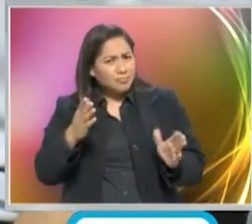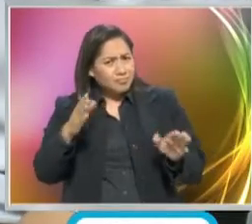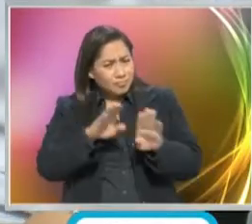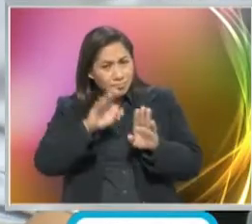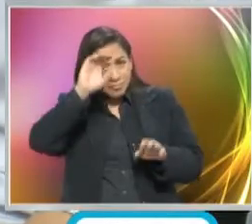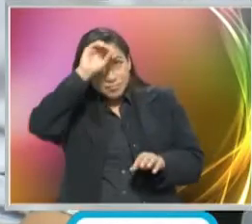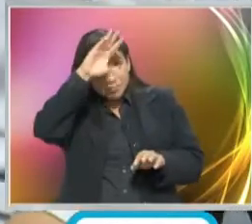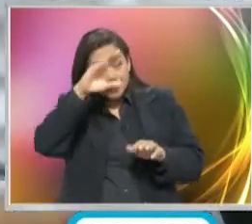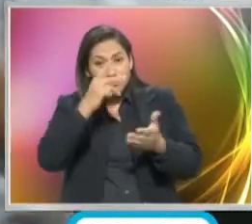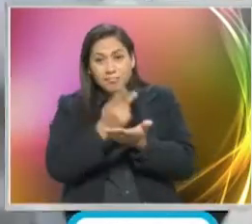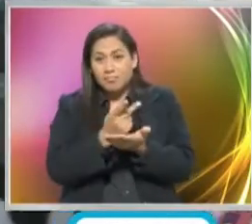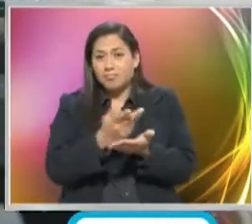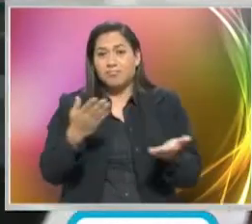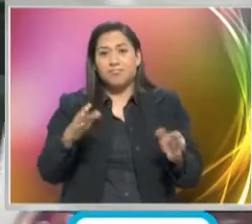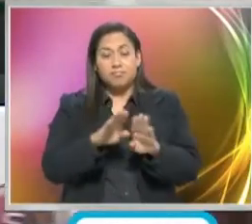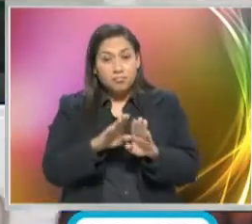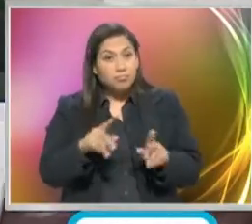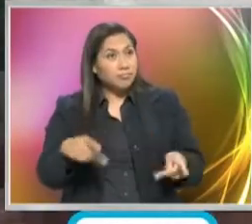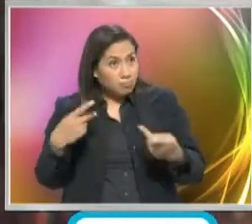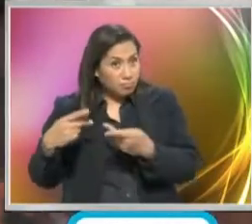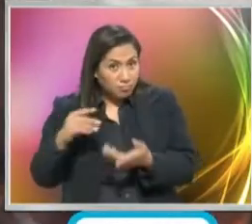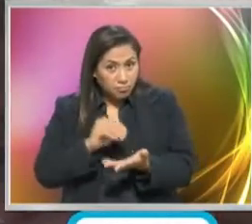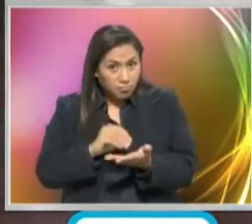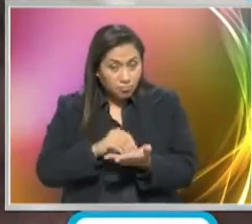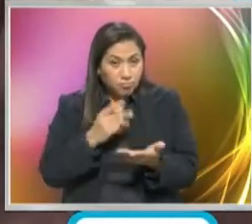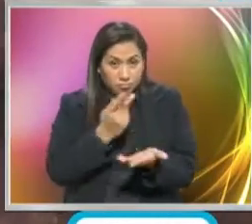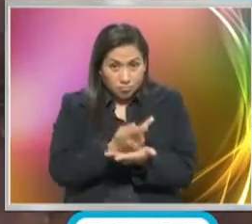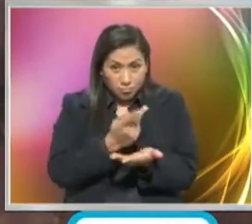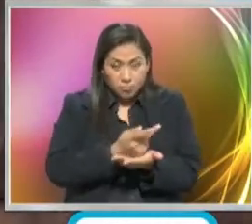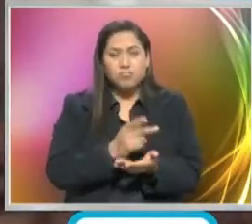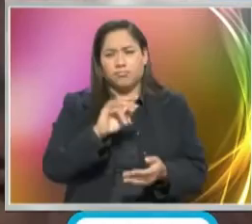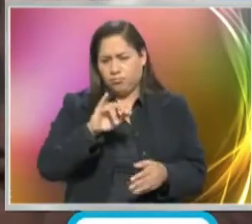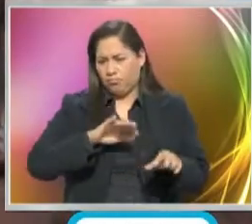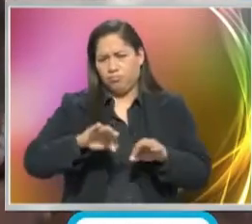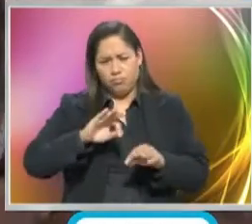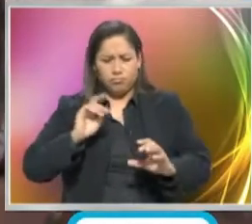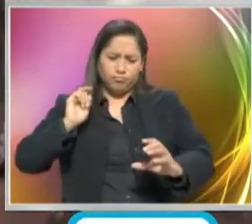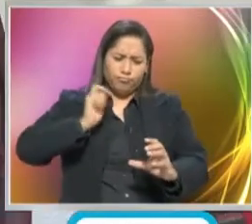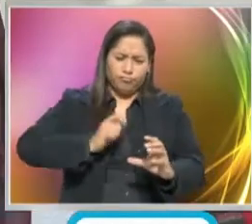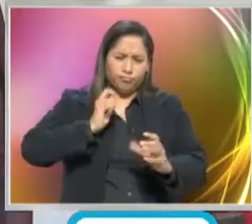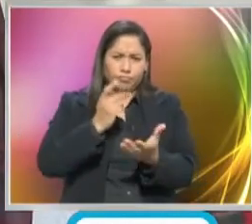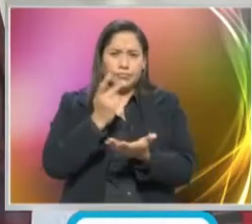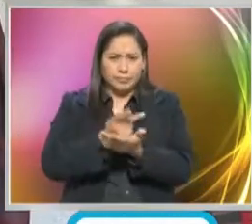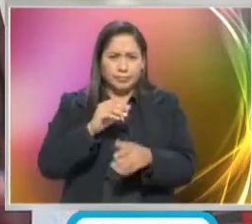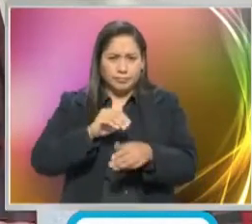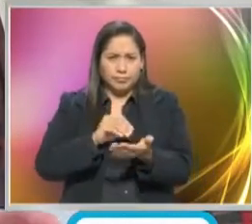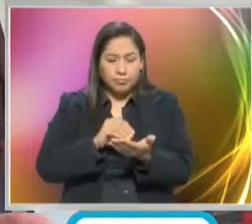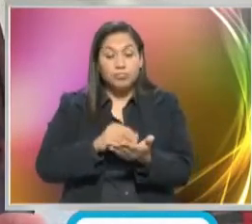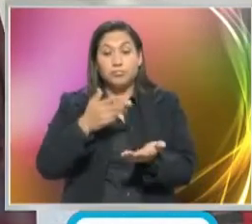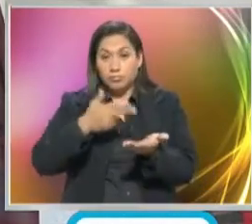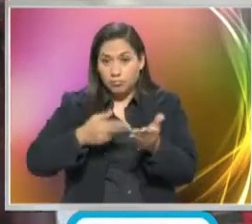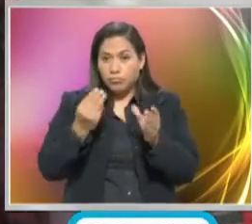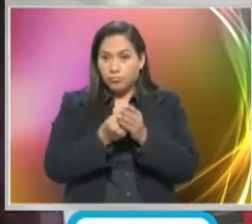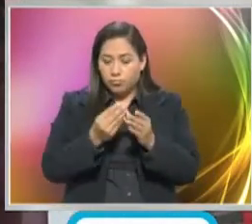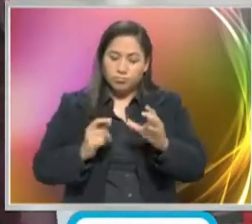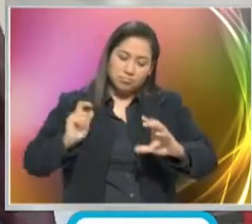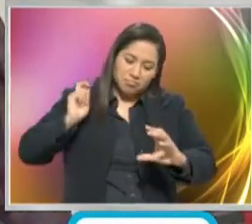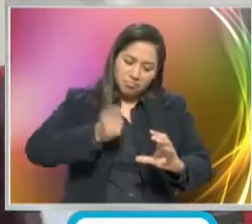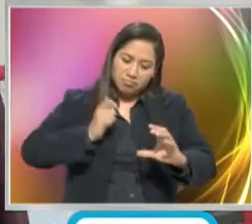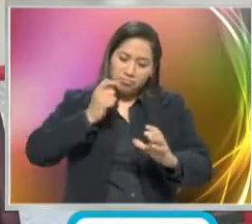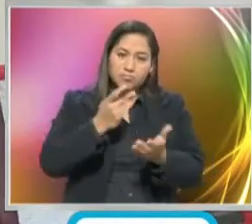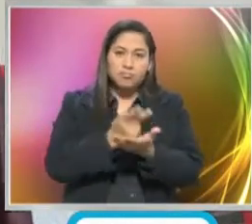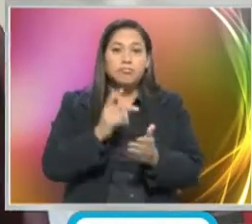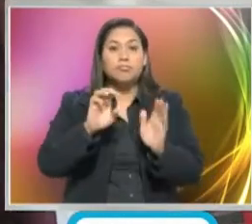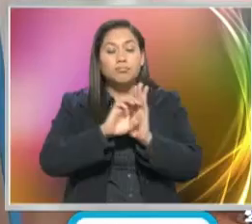las minas de plata, Sí. pero siguen vendiendo todavía Claro, artículos claro, de siguen plata? trabajando muchísimo. Hay todo un talleres de plata, básicamente, gente